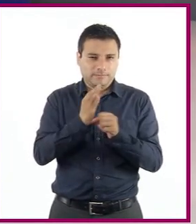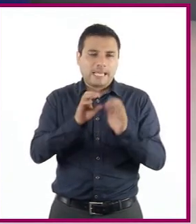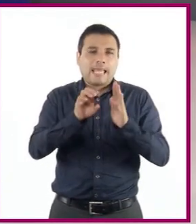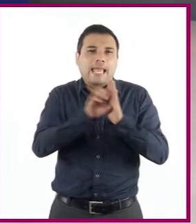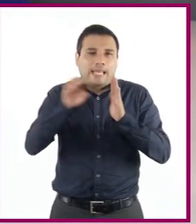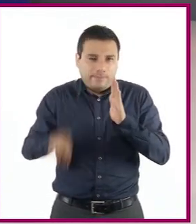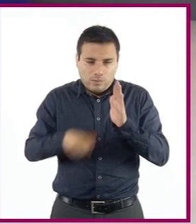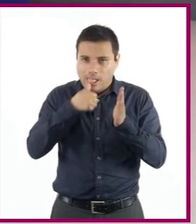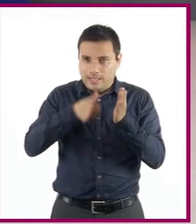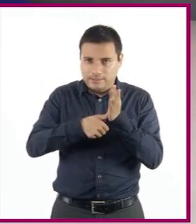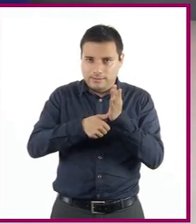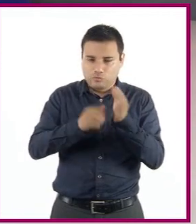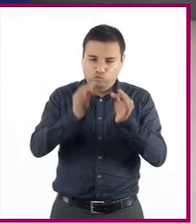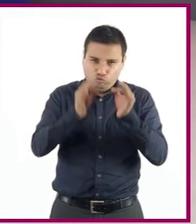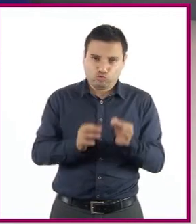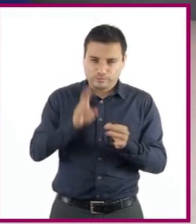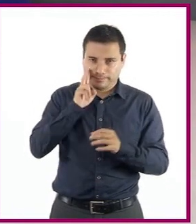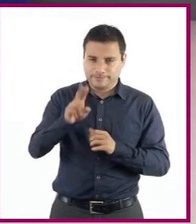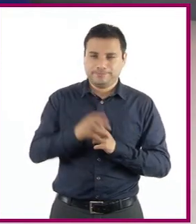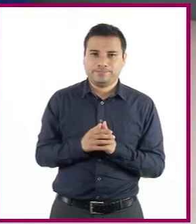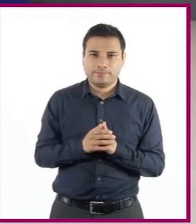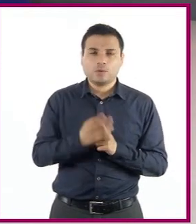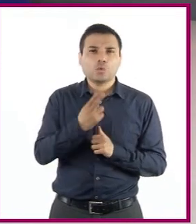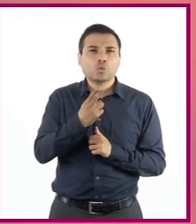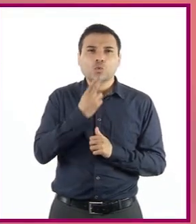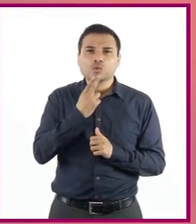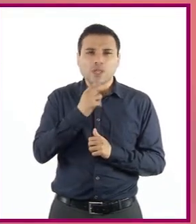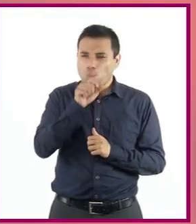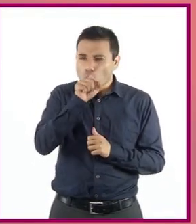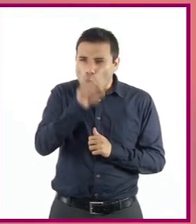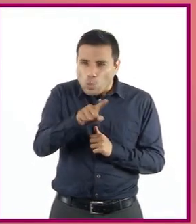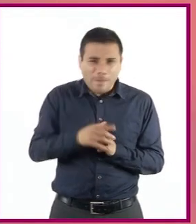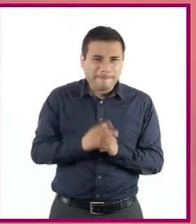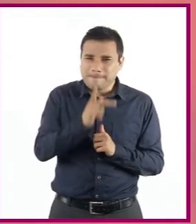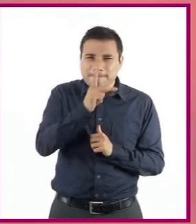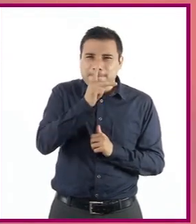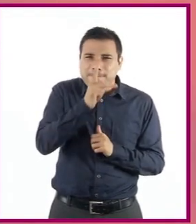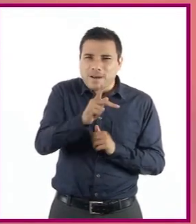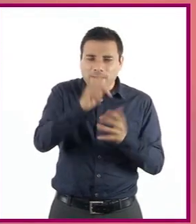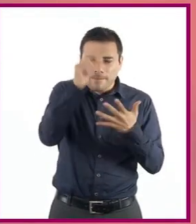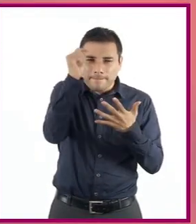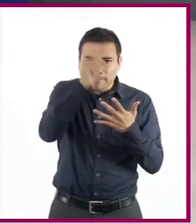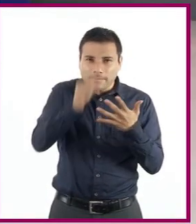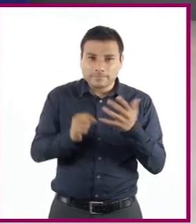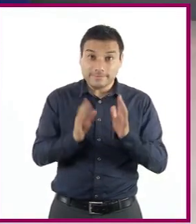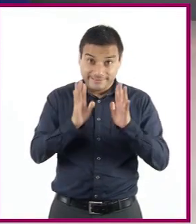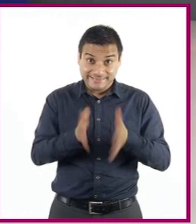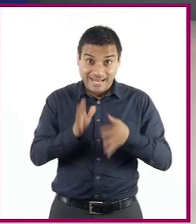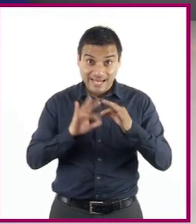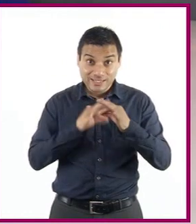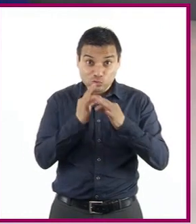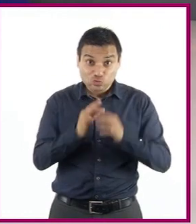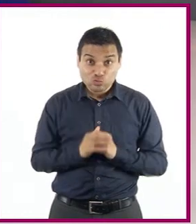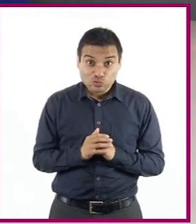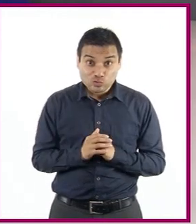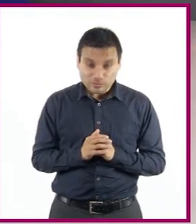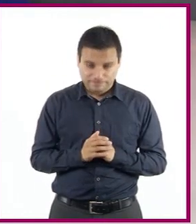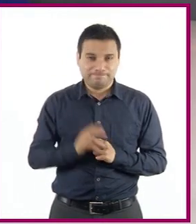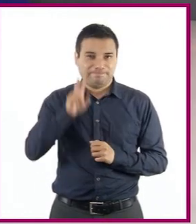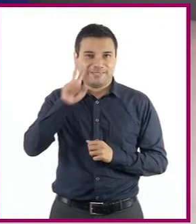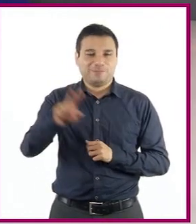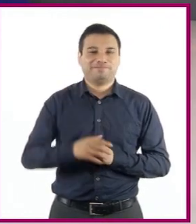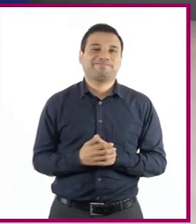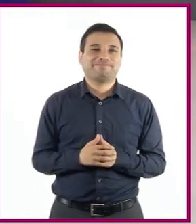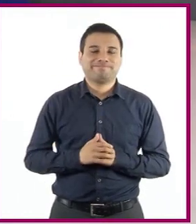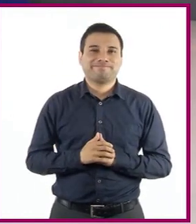cartas formales en donde se utilizan este tipo de marcadores textuales. ¿Están listas y listos? Vamos a